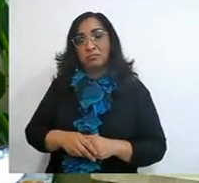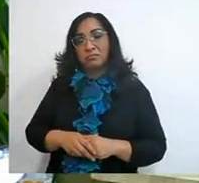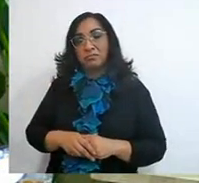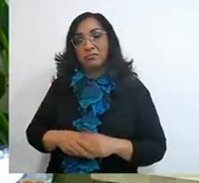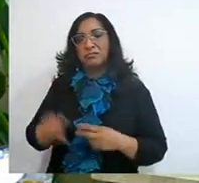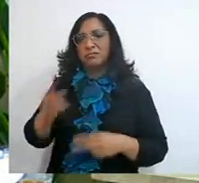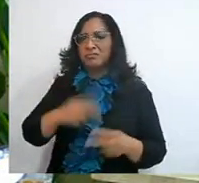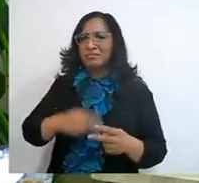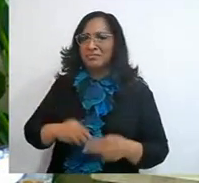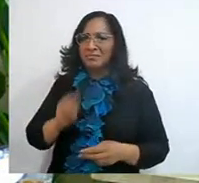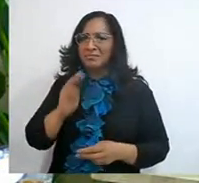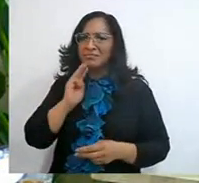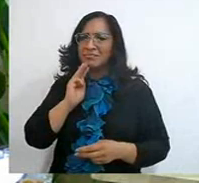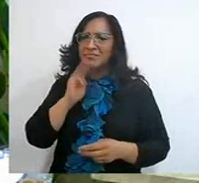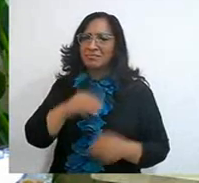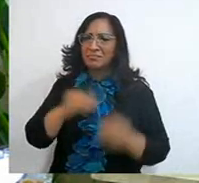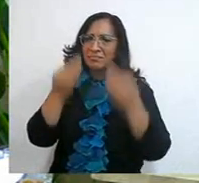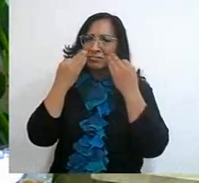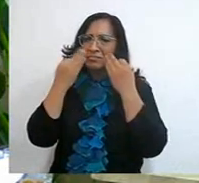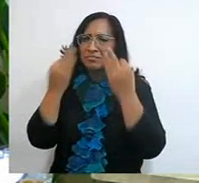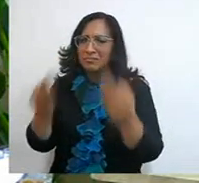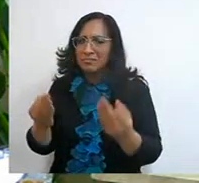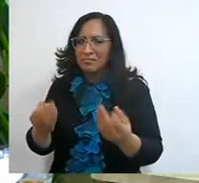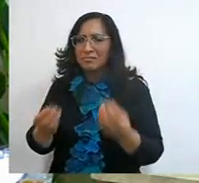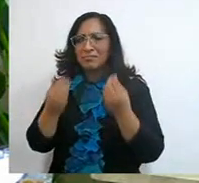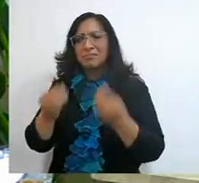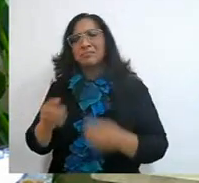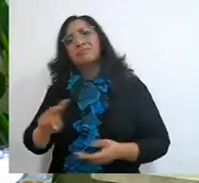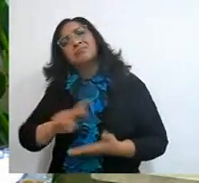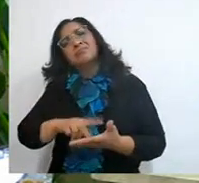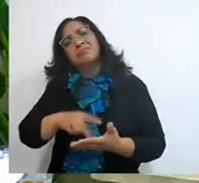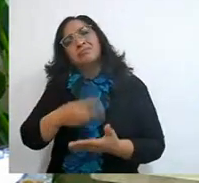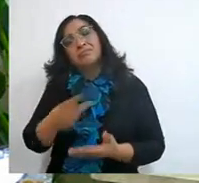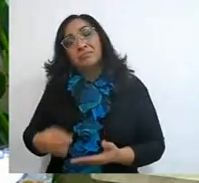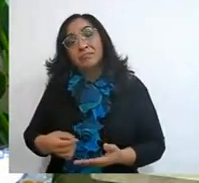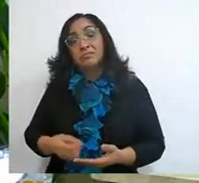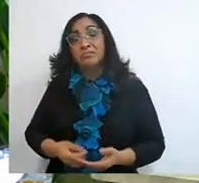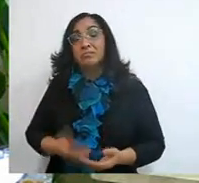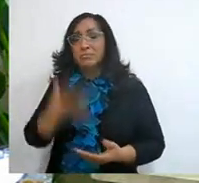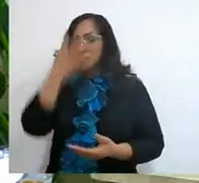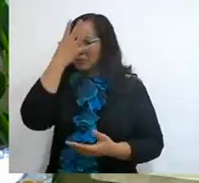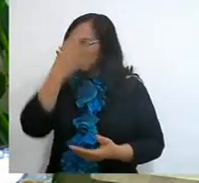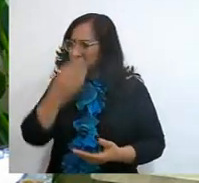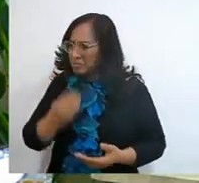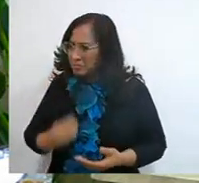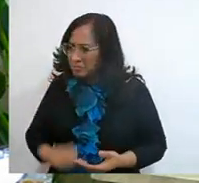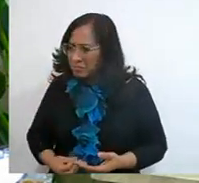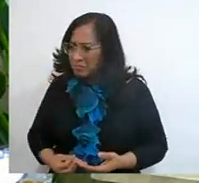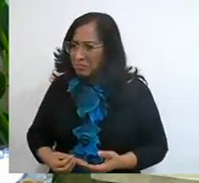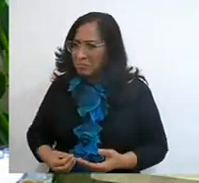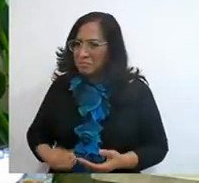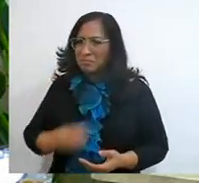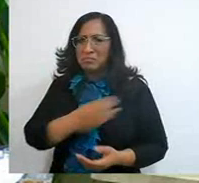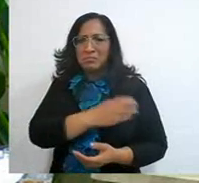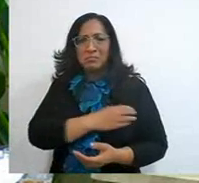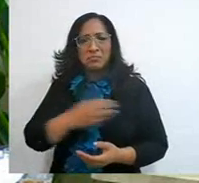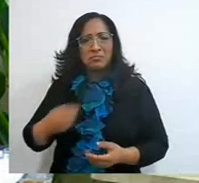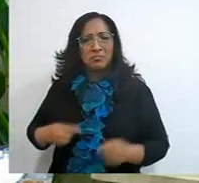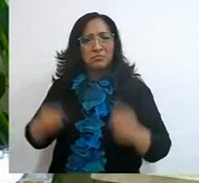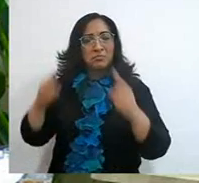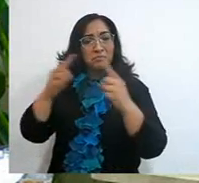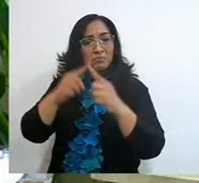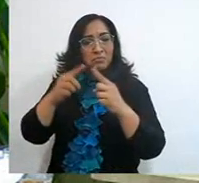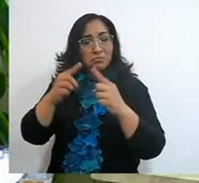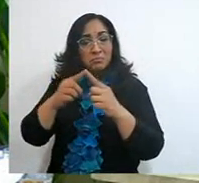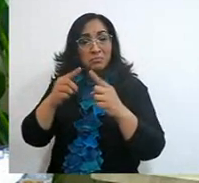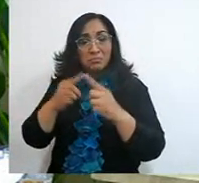Damos falso testimonio, muchas. Lo más triste es en la iglesia cristiana el falso testimonio a través de